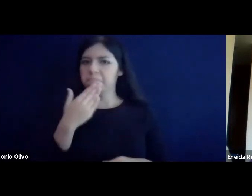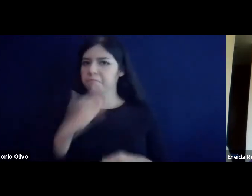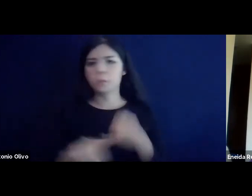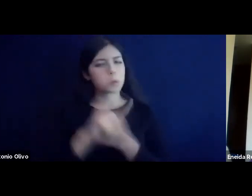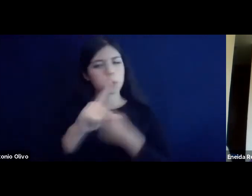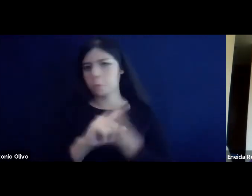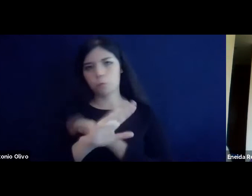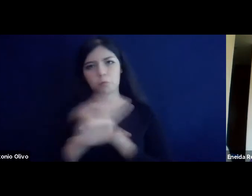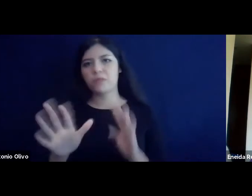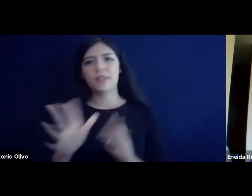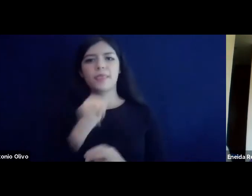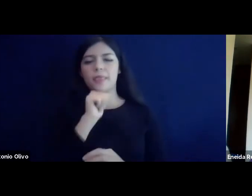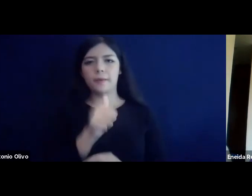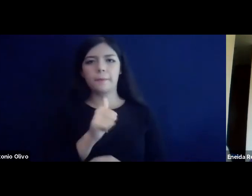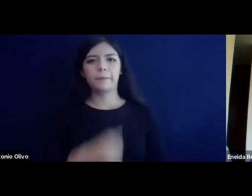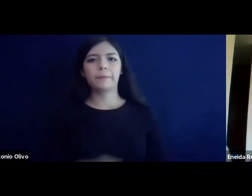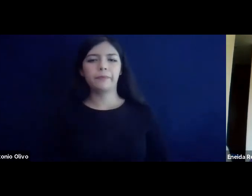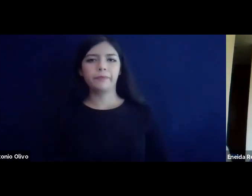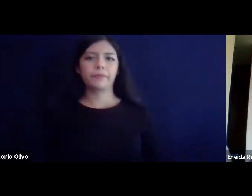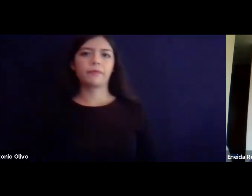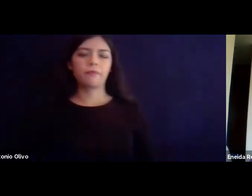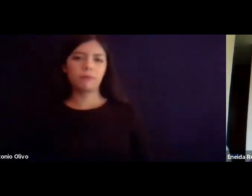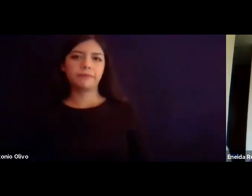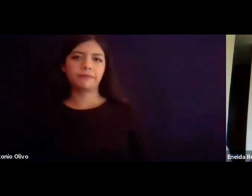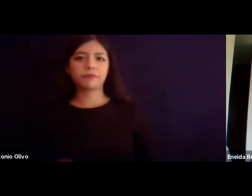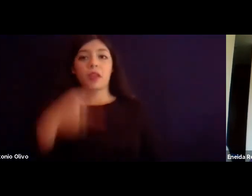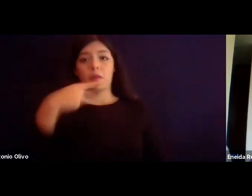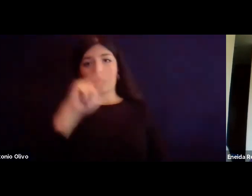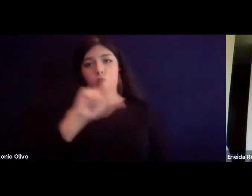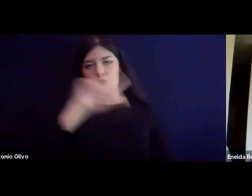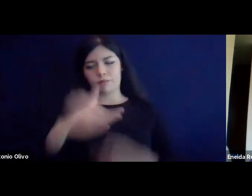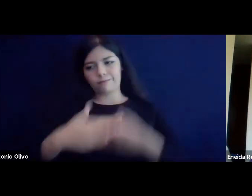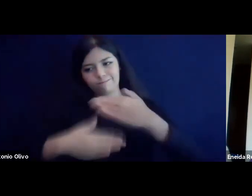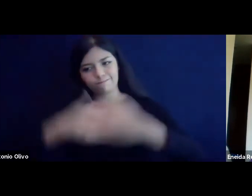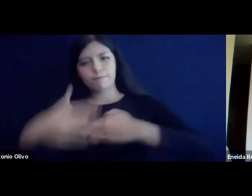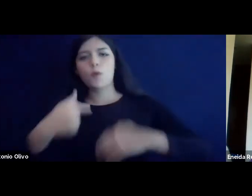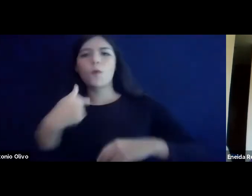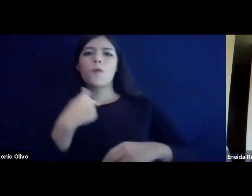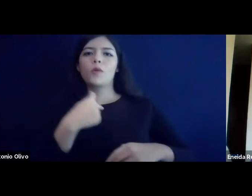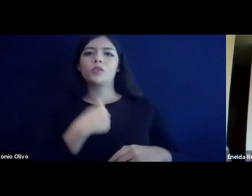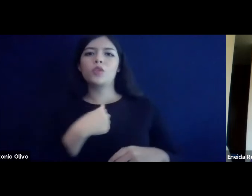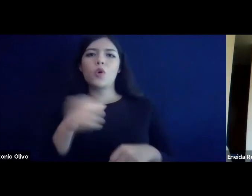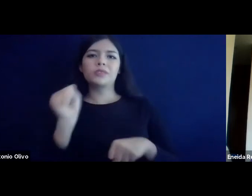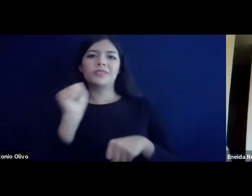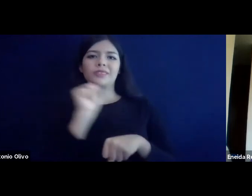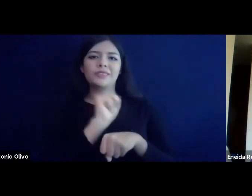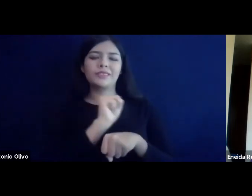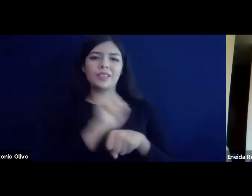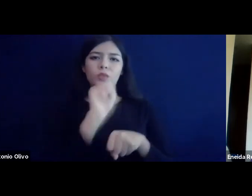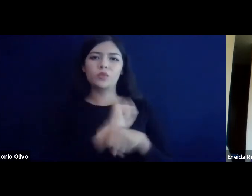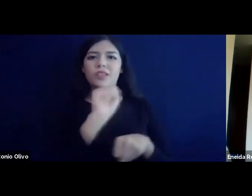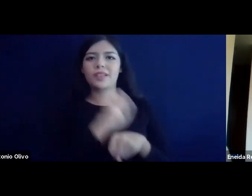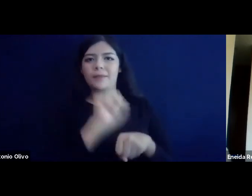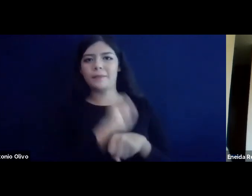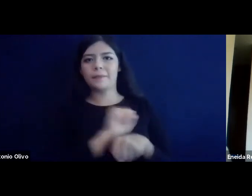cuando entré a la secundaria, pues ahora sí que fue otra